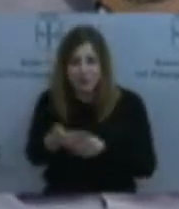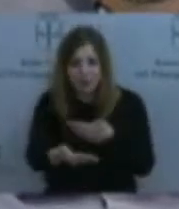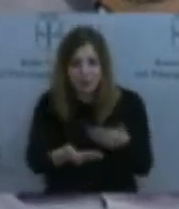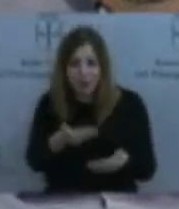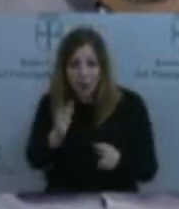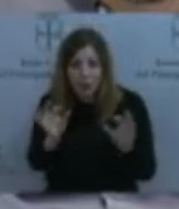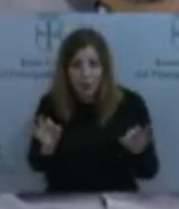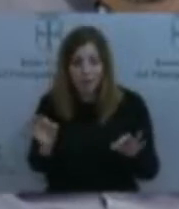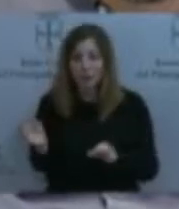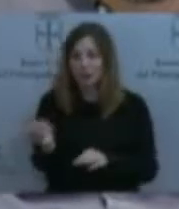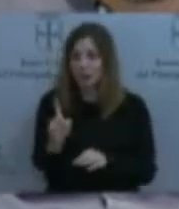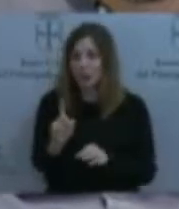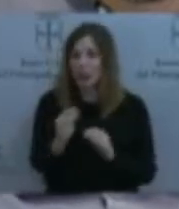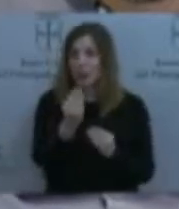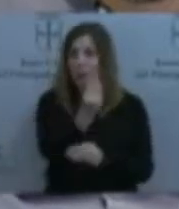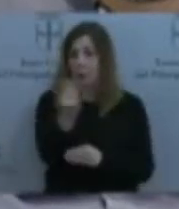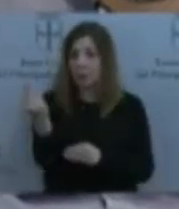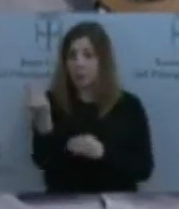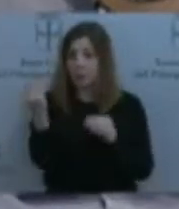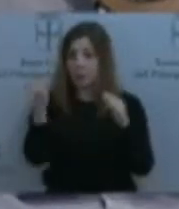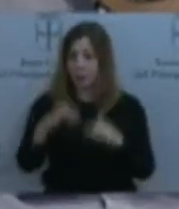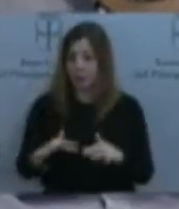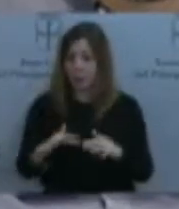que plantean es coger un muro absolutamente caído,